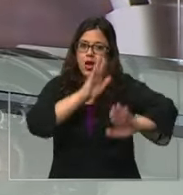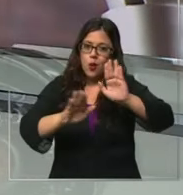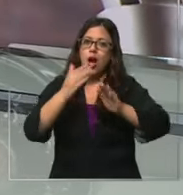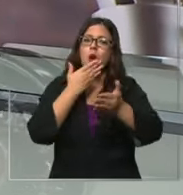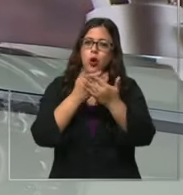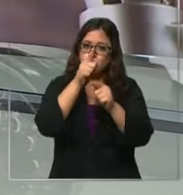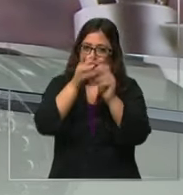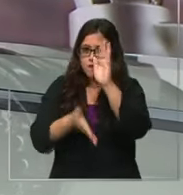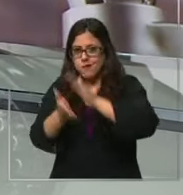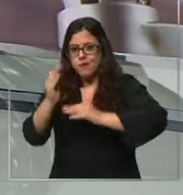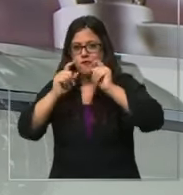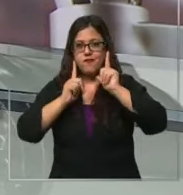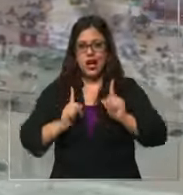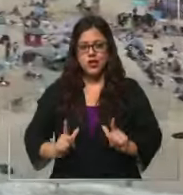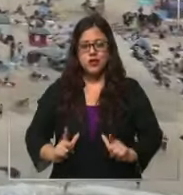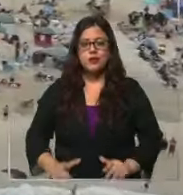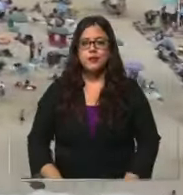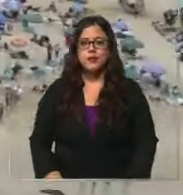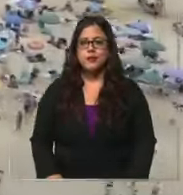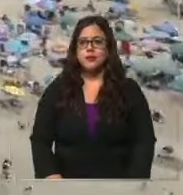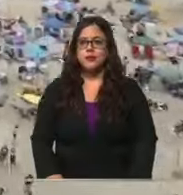está de vacaciones.